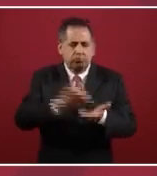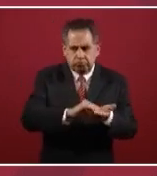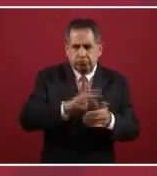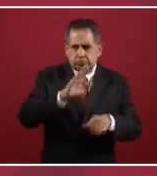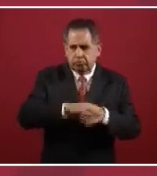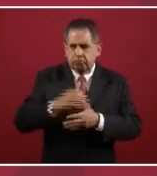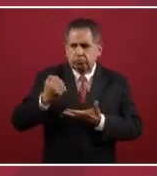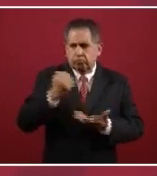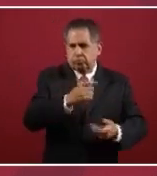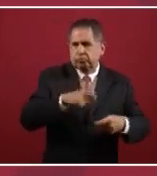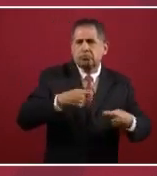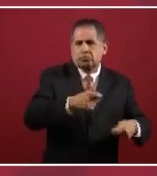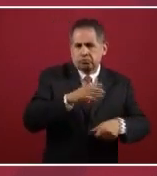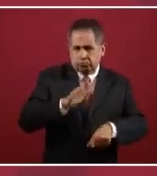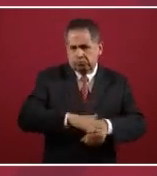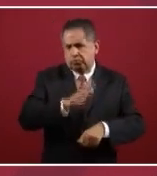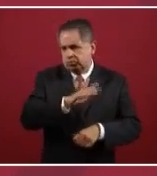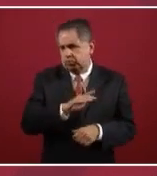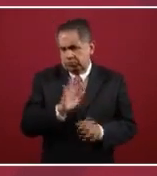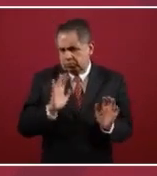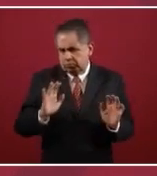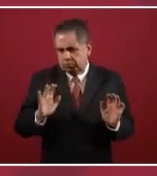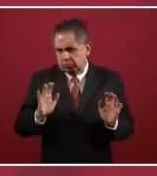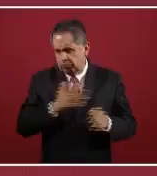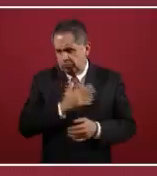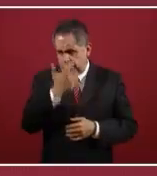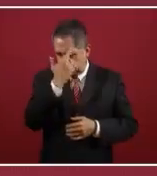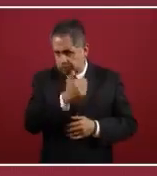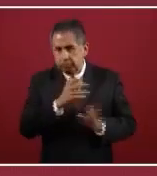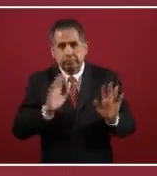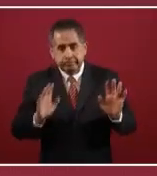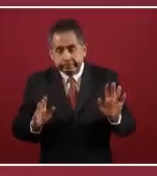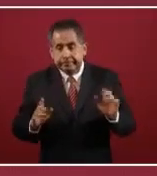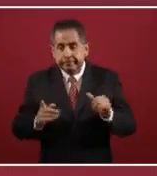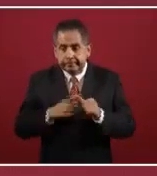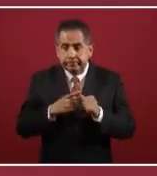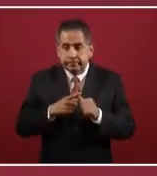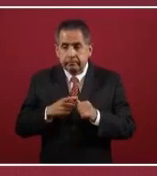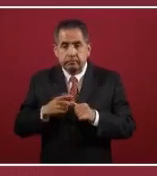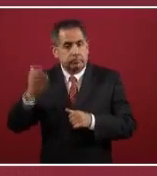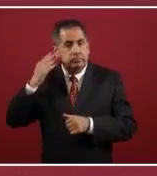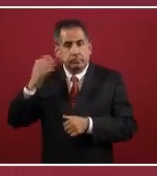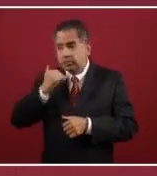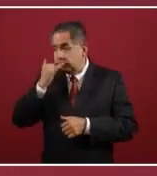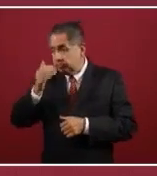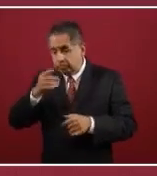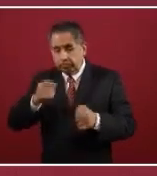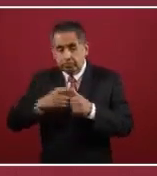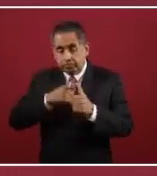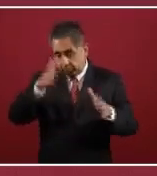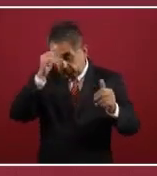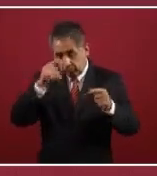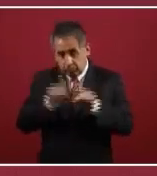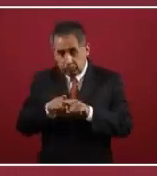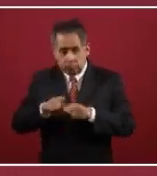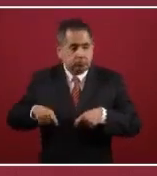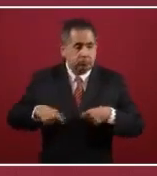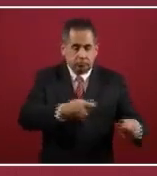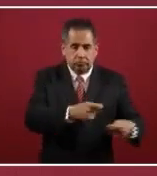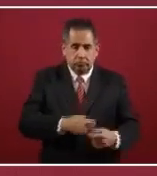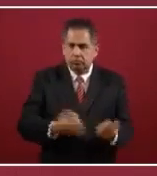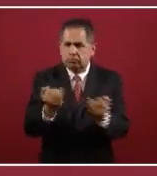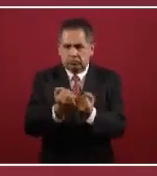el error y se asignó lo que se había acordado. Lo mismo ahora,